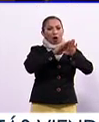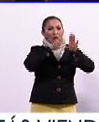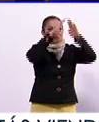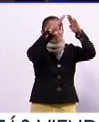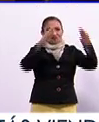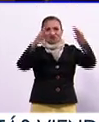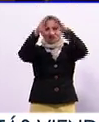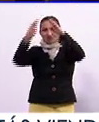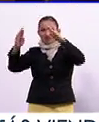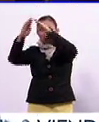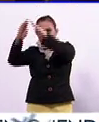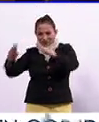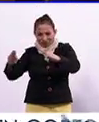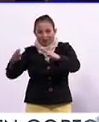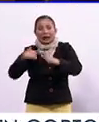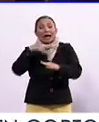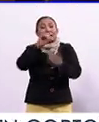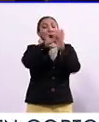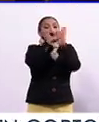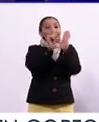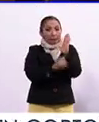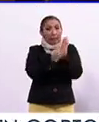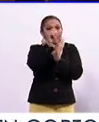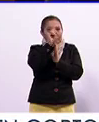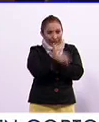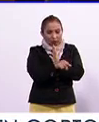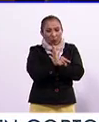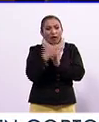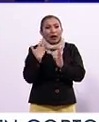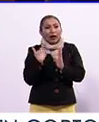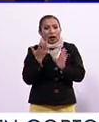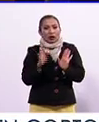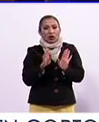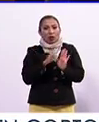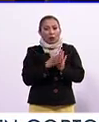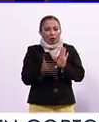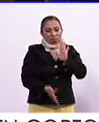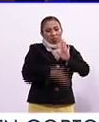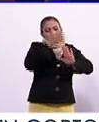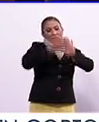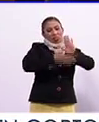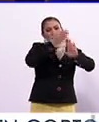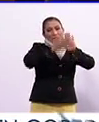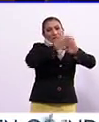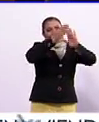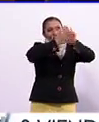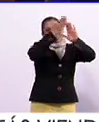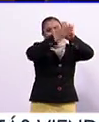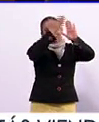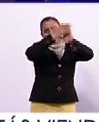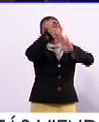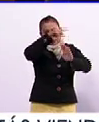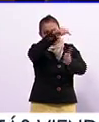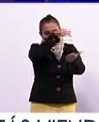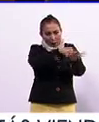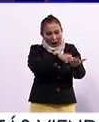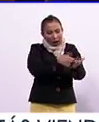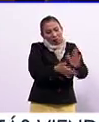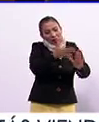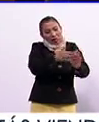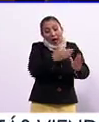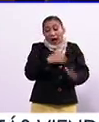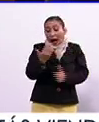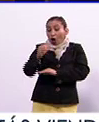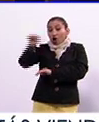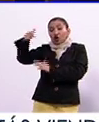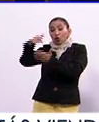¿no? Pues justamente el sistema era, en vez de estar construyendo en la obra, en el sitio, en